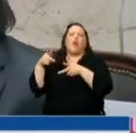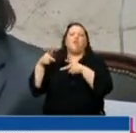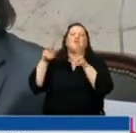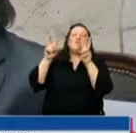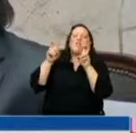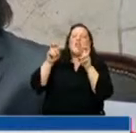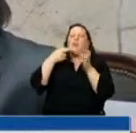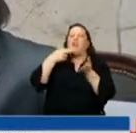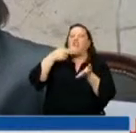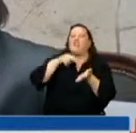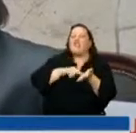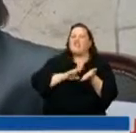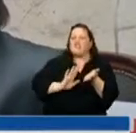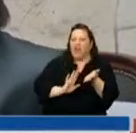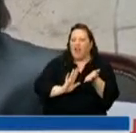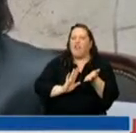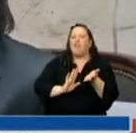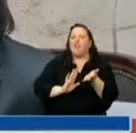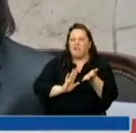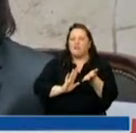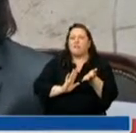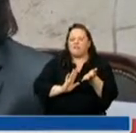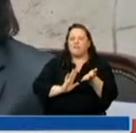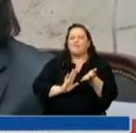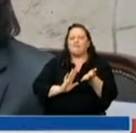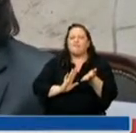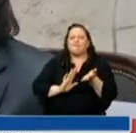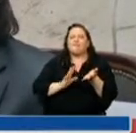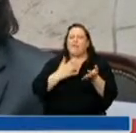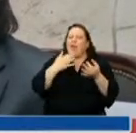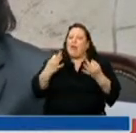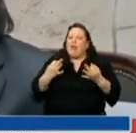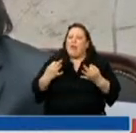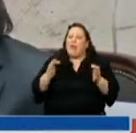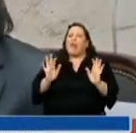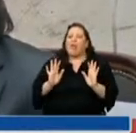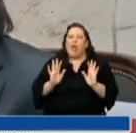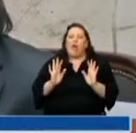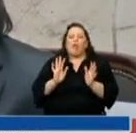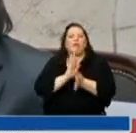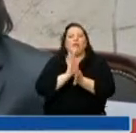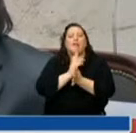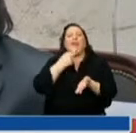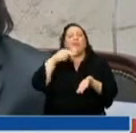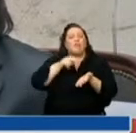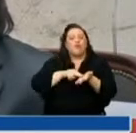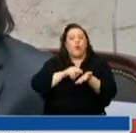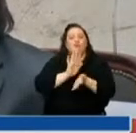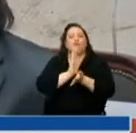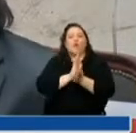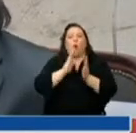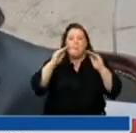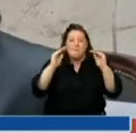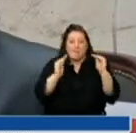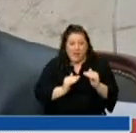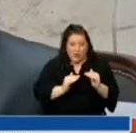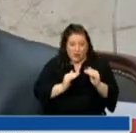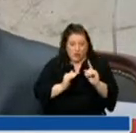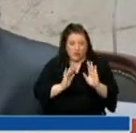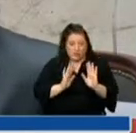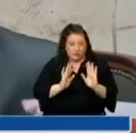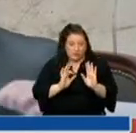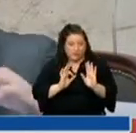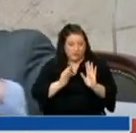del cortoplacismo de decirle a alguien Mira vos de acá fin de año vas a tener 1,20000 pesos más vos que que